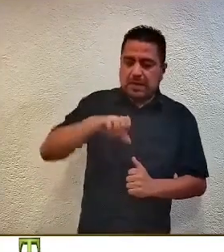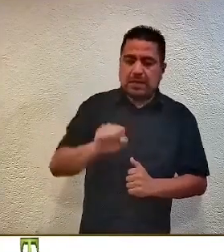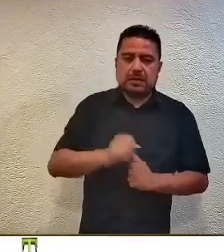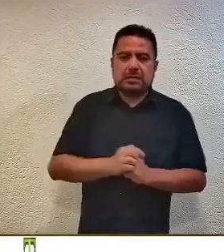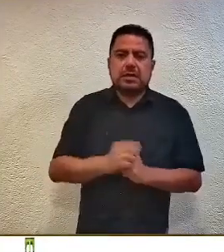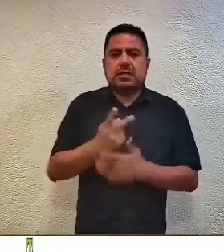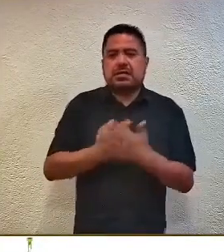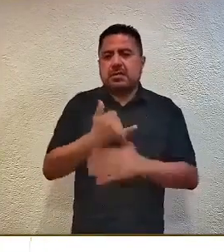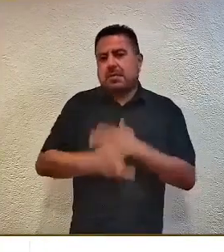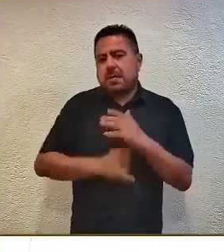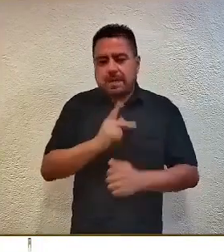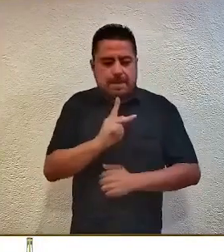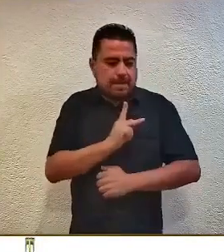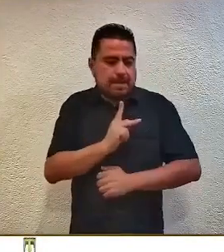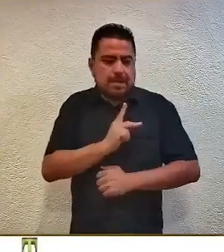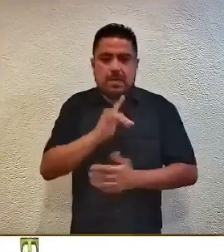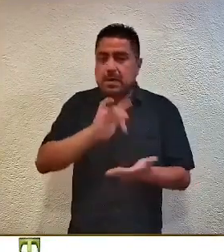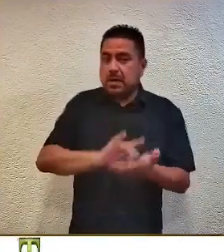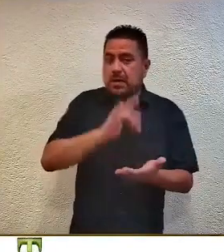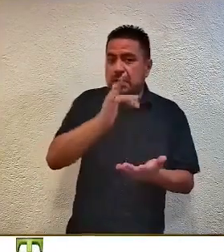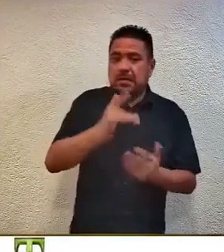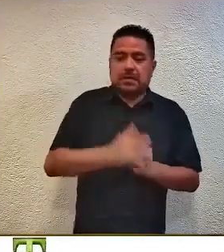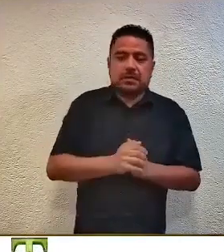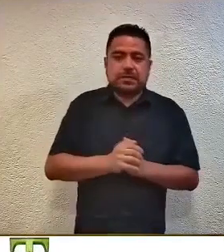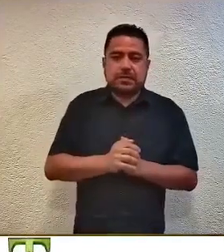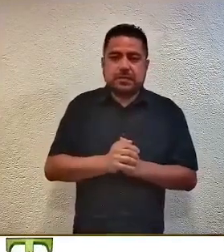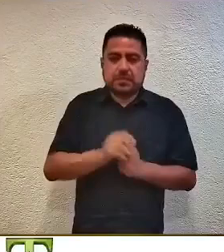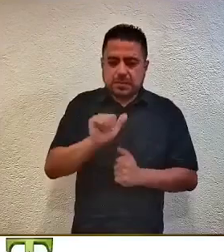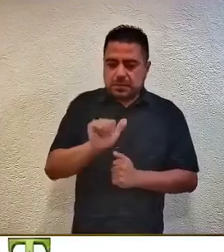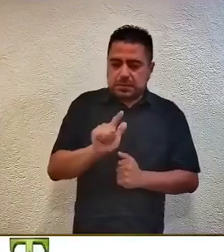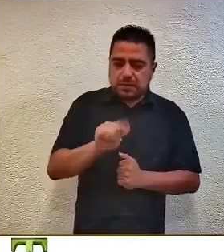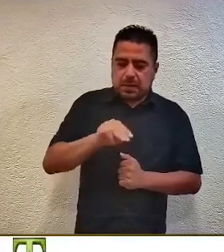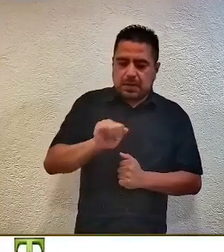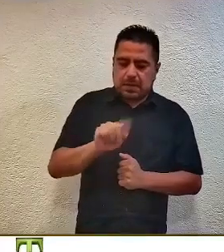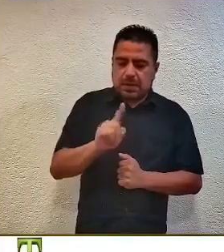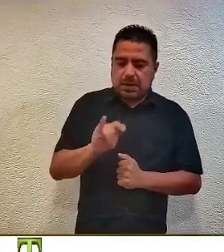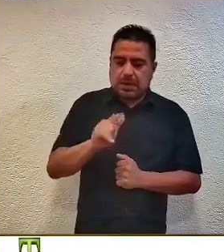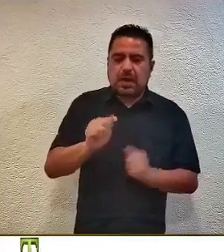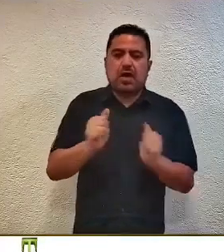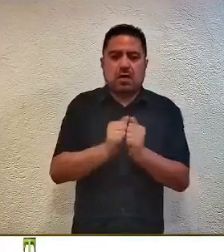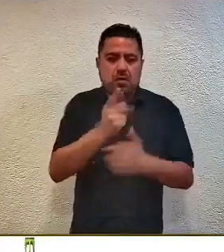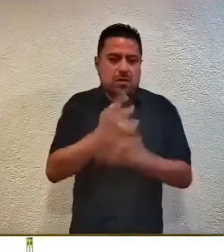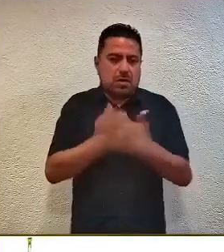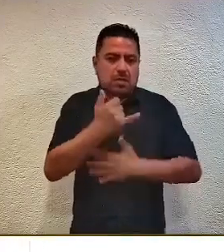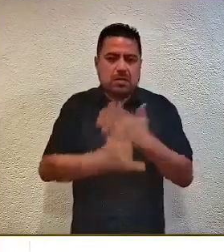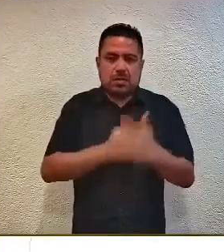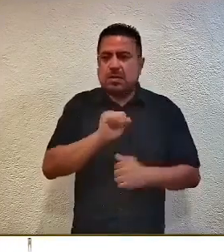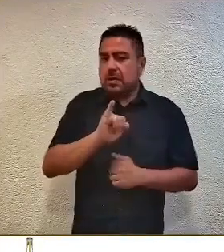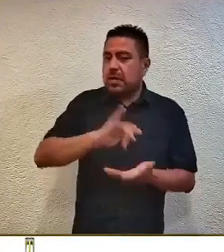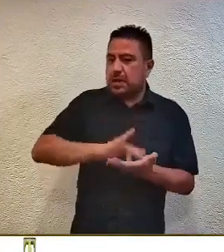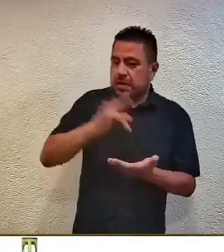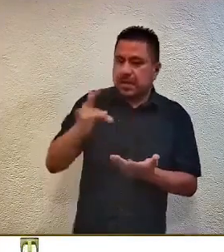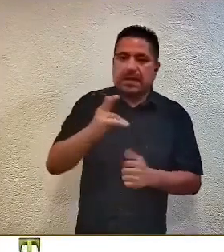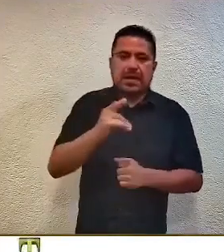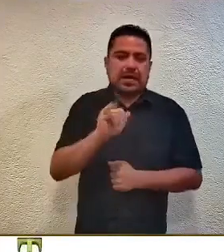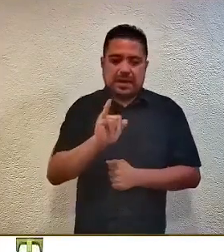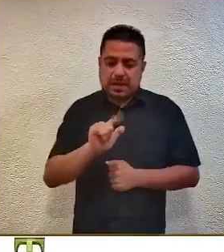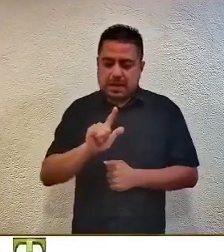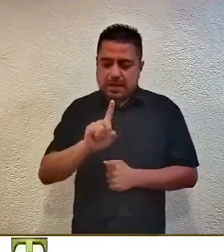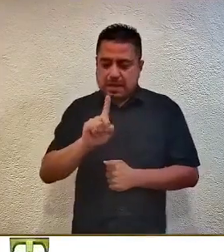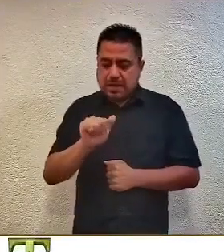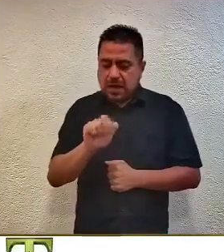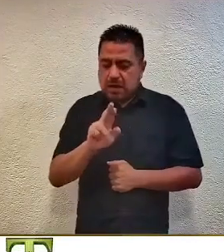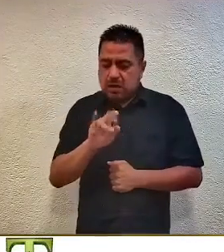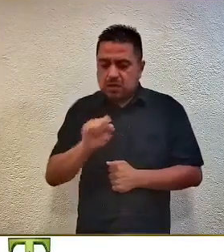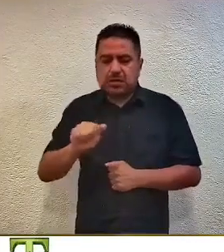mi proyecto. Gracias, magistrado. Magistrada Almadelia Eugenio Alcaraz. Con el proyecto. Gracias, magistrada. Magistrada Hilda Rosa Delgado Brito.